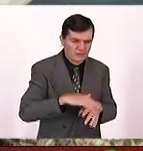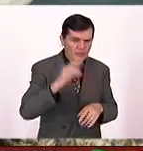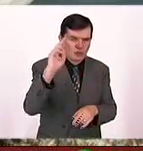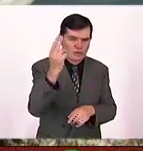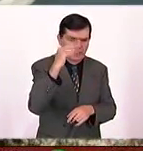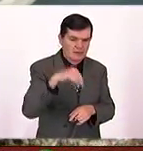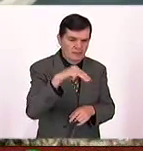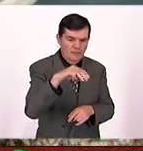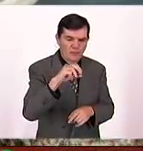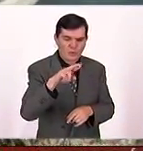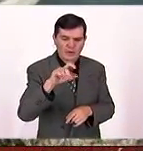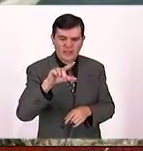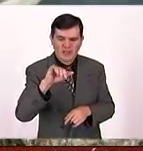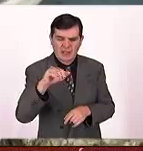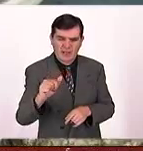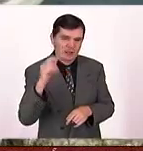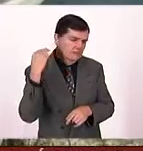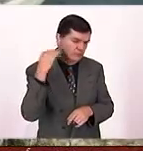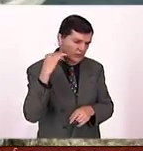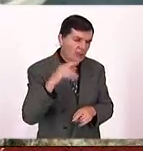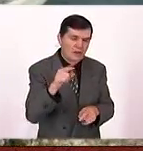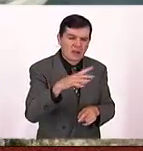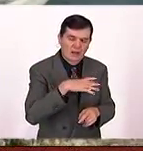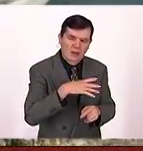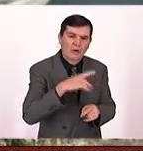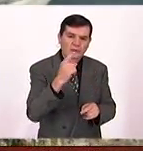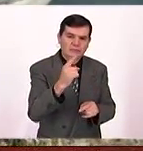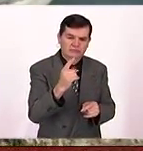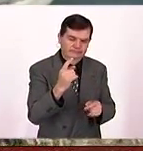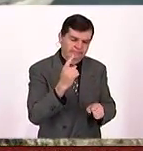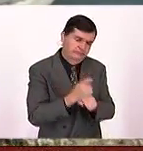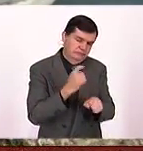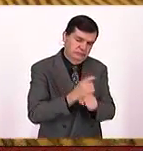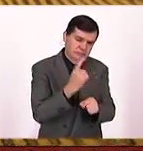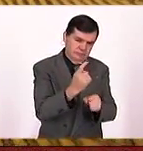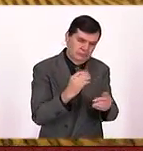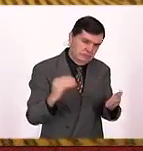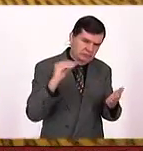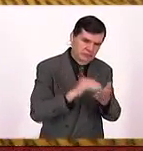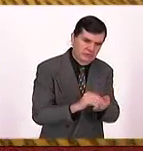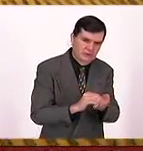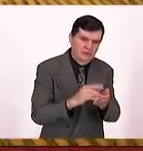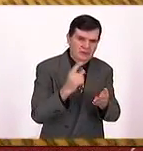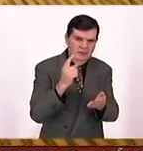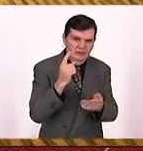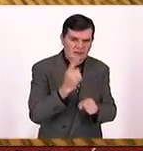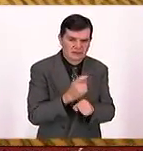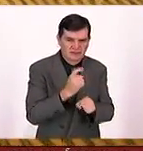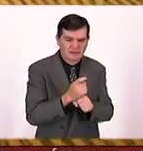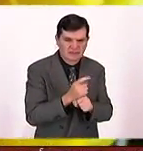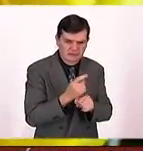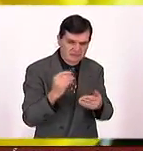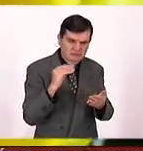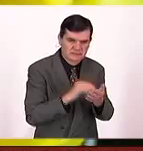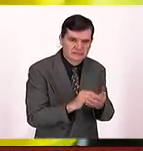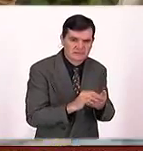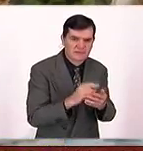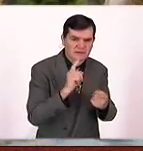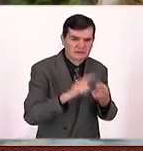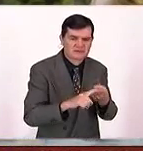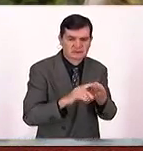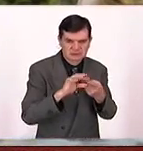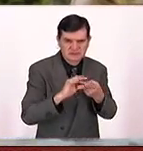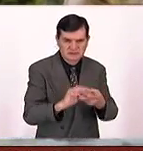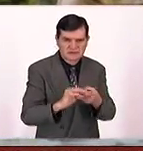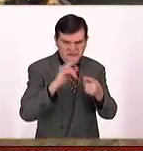tiene la UNAM en Morelia. De hecho, es de las primeras propuestas, por no decir la primera propuesta